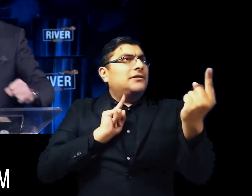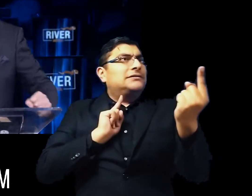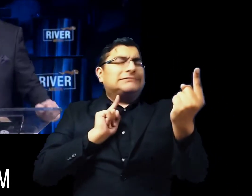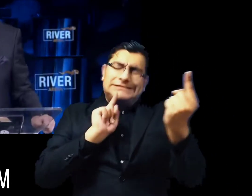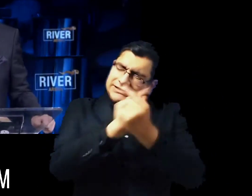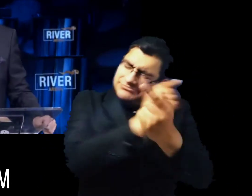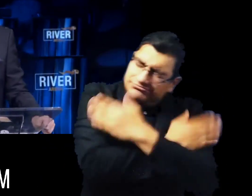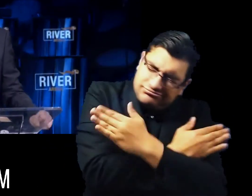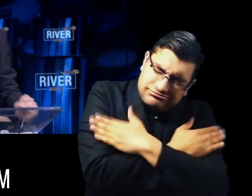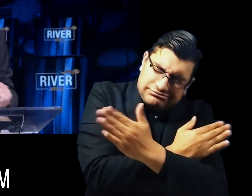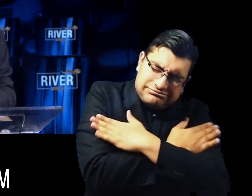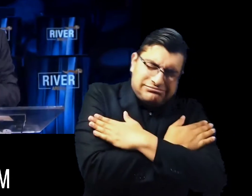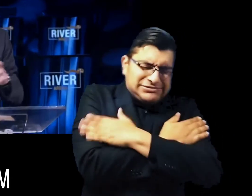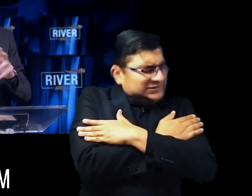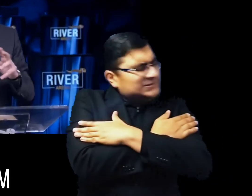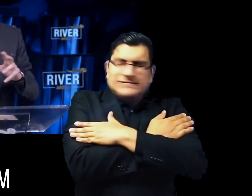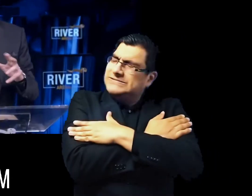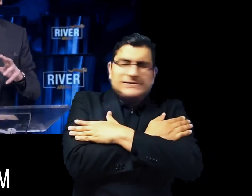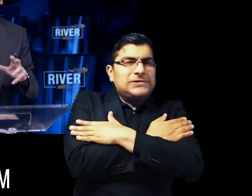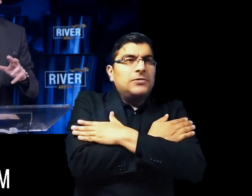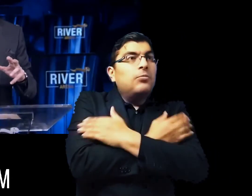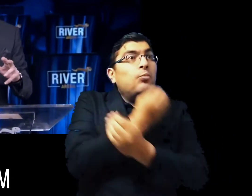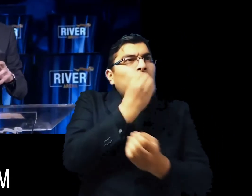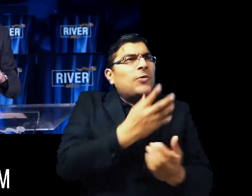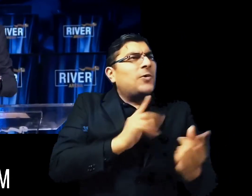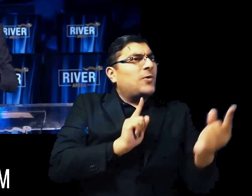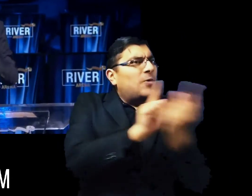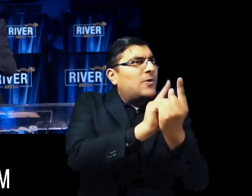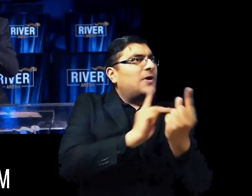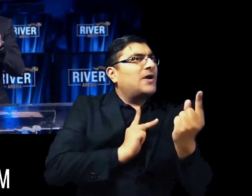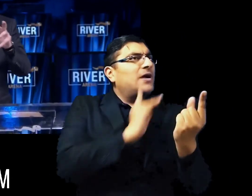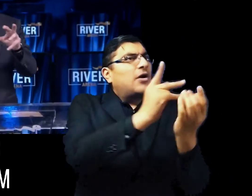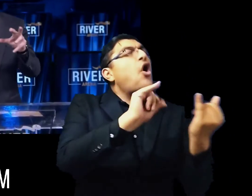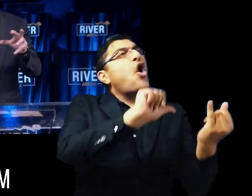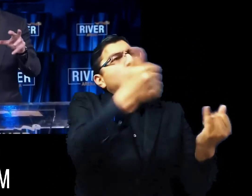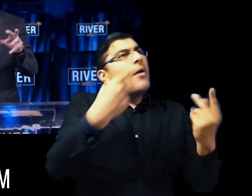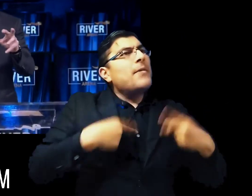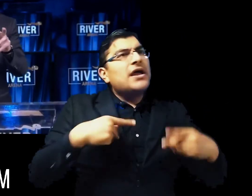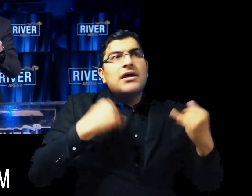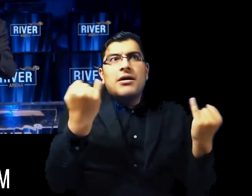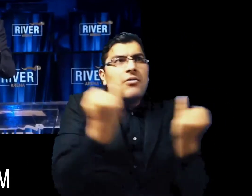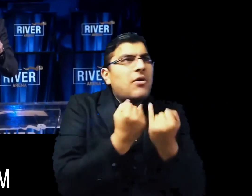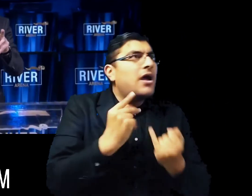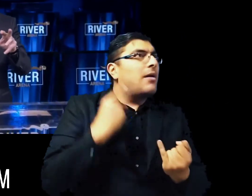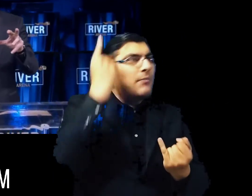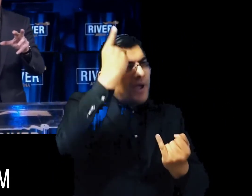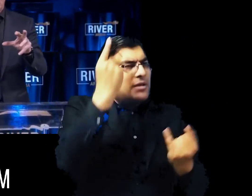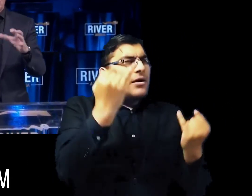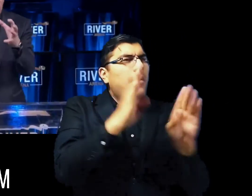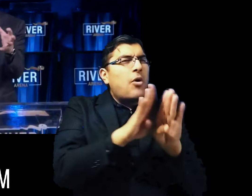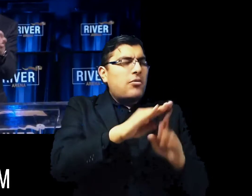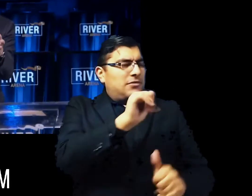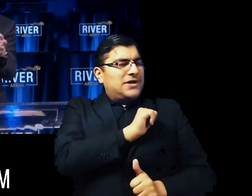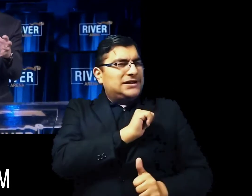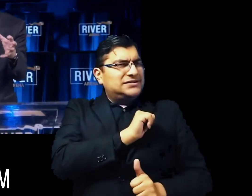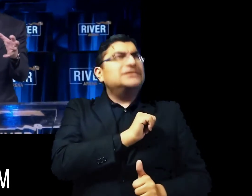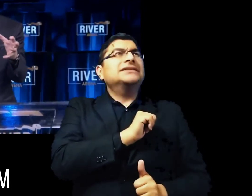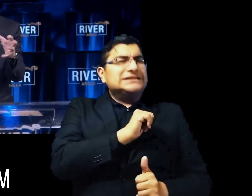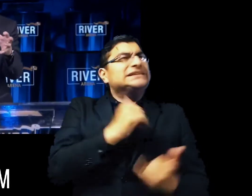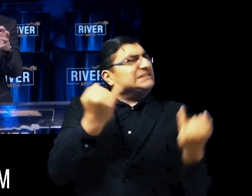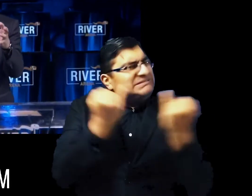abrazamos. Es maravilloso encontrar otro soldado que te